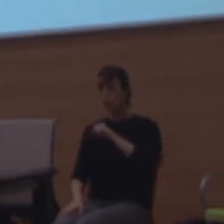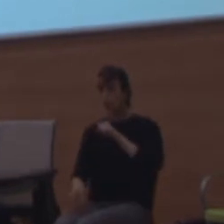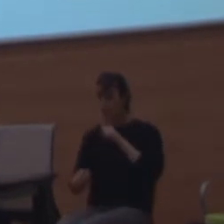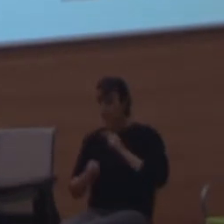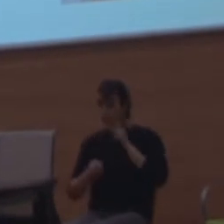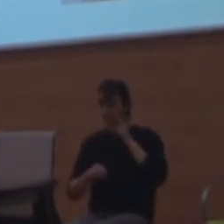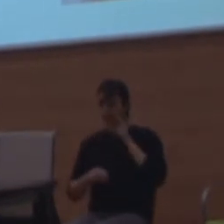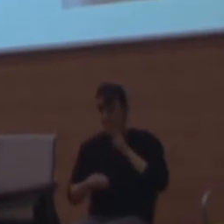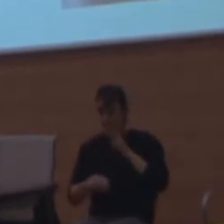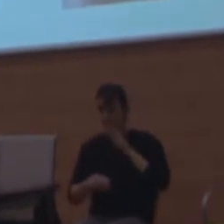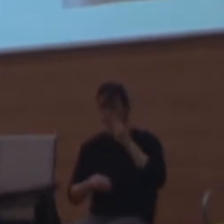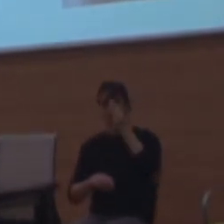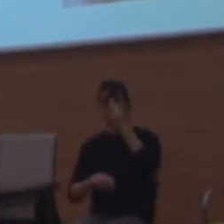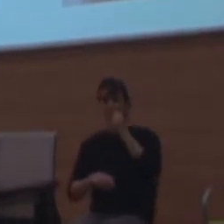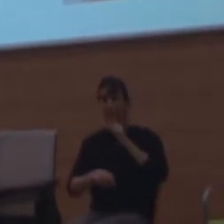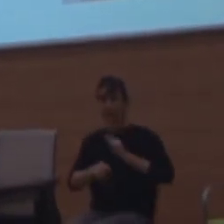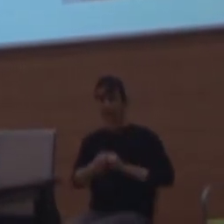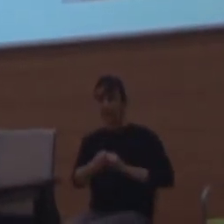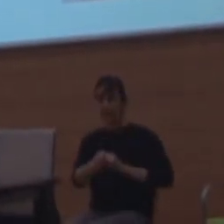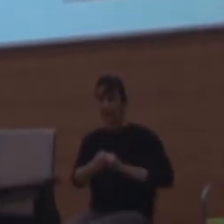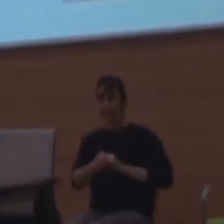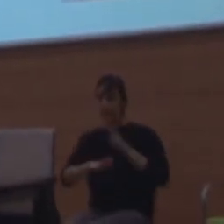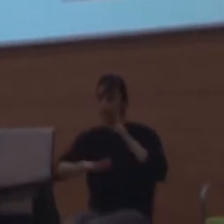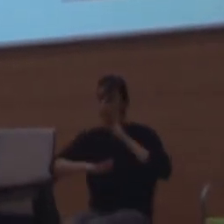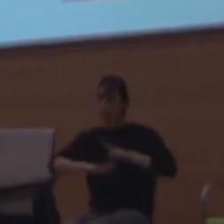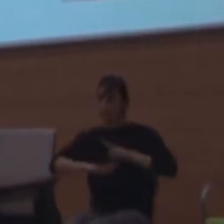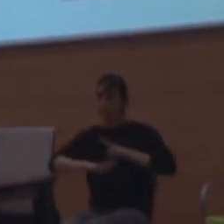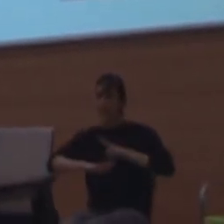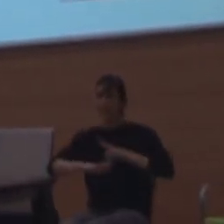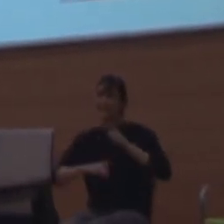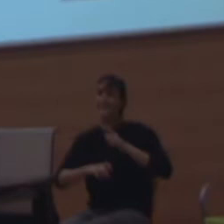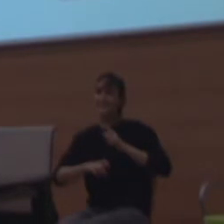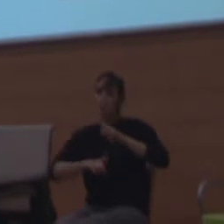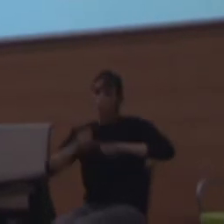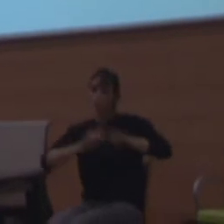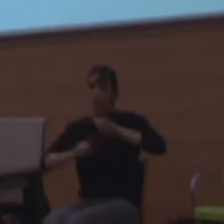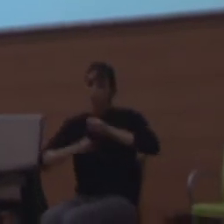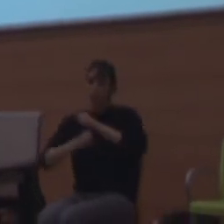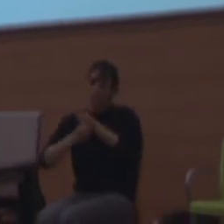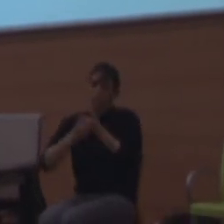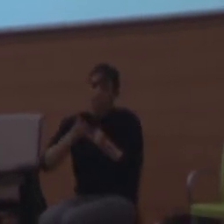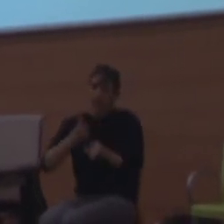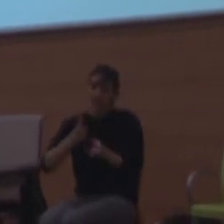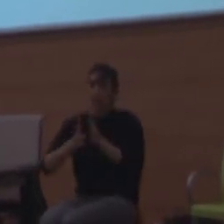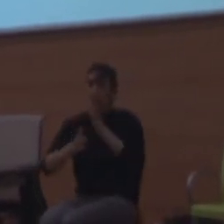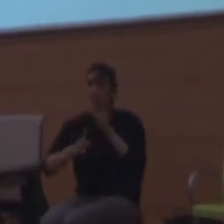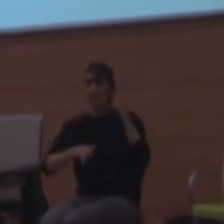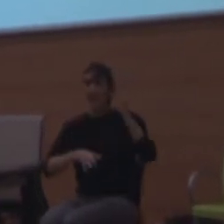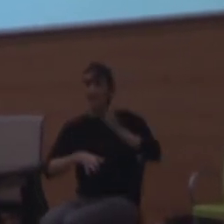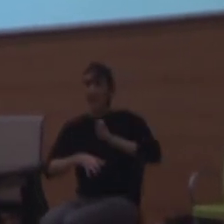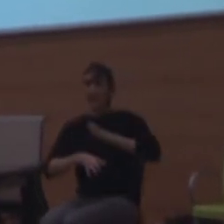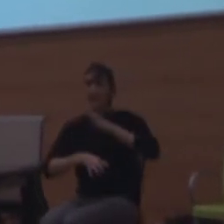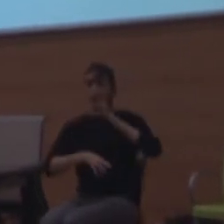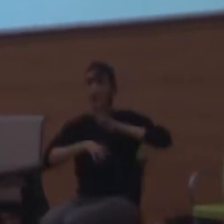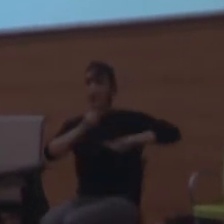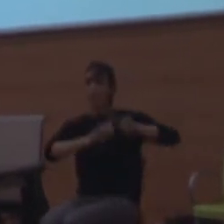un pie, vamos a ver que ese pie es un pie neuropático, que la lesión la ha producido la neuropatía,